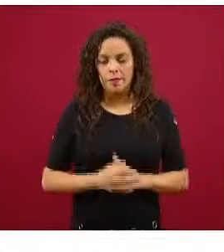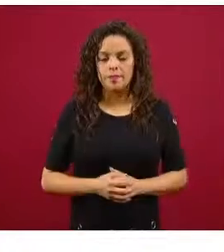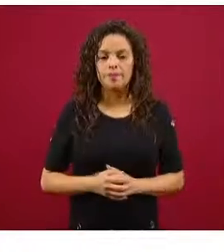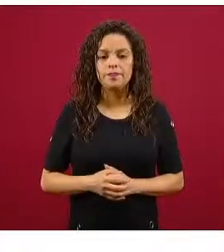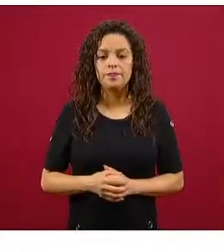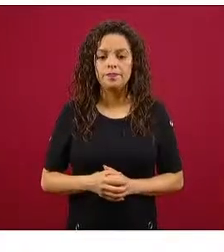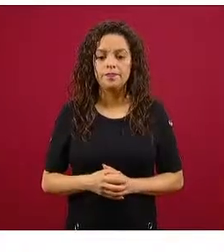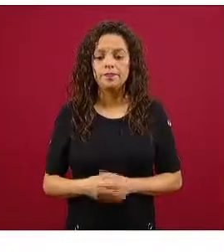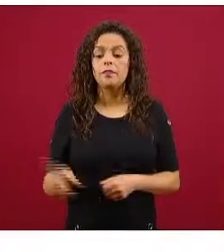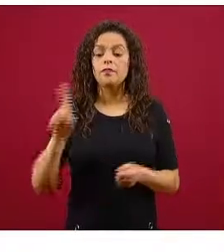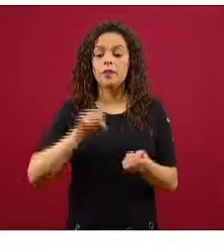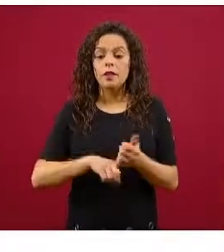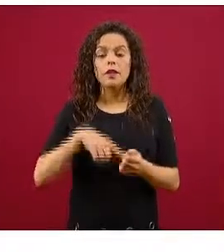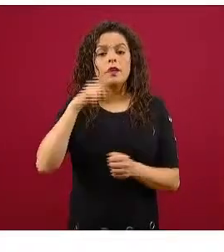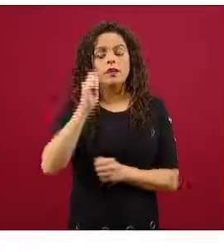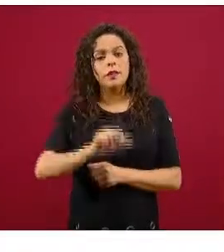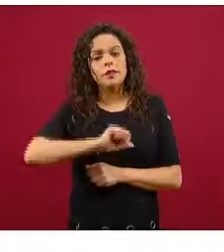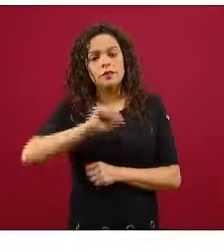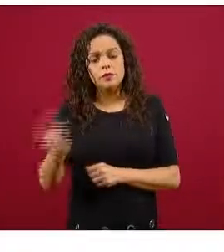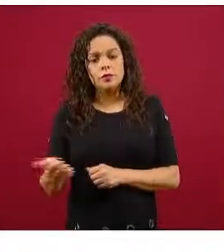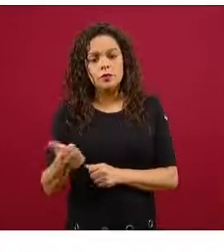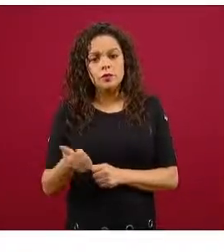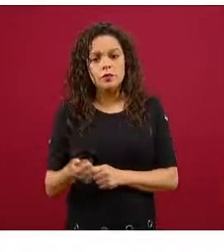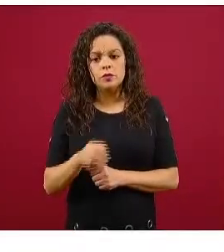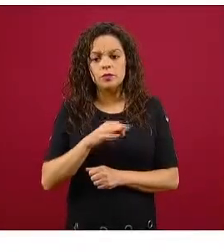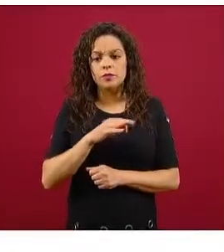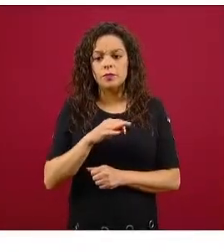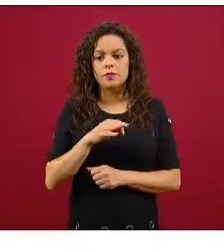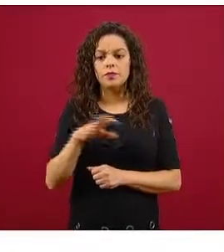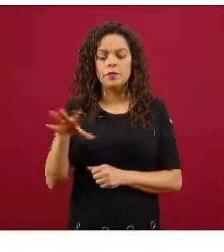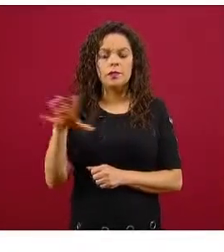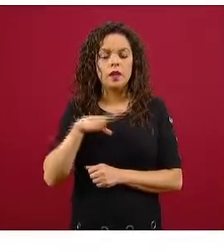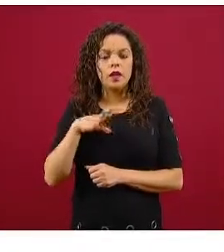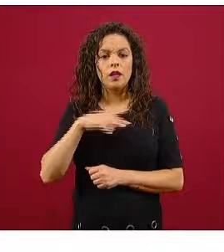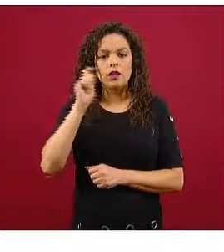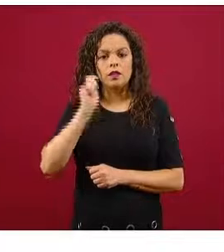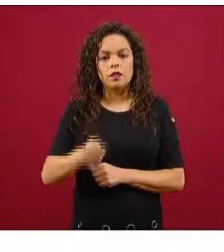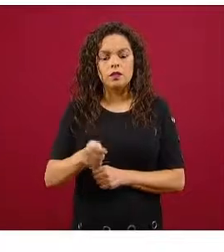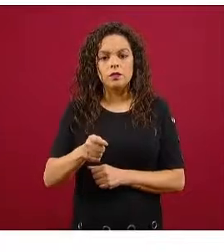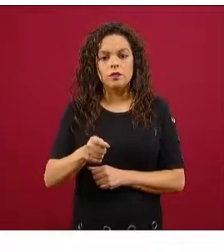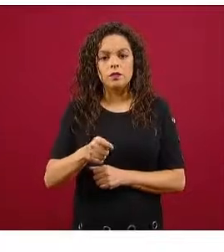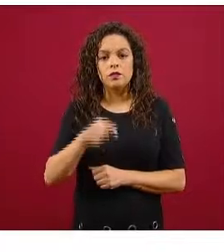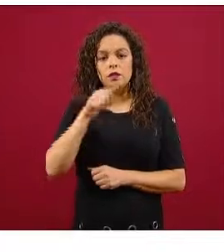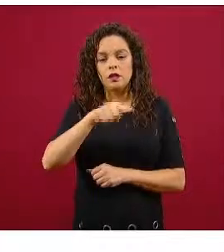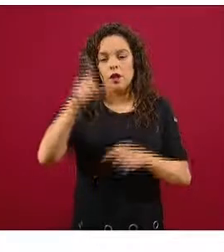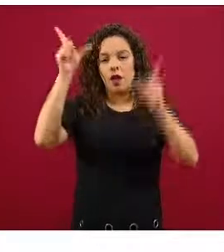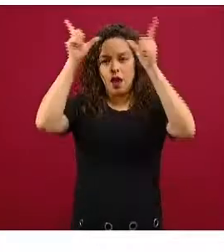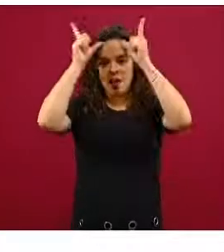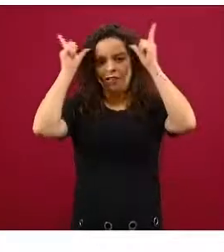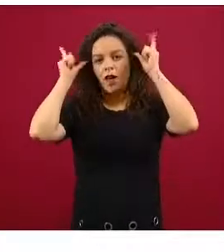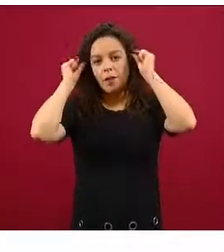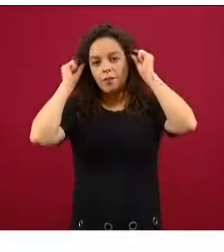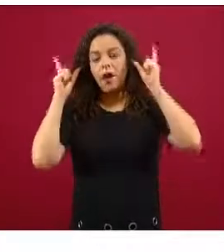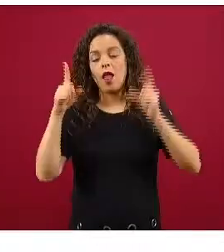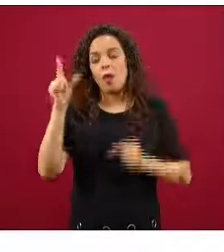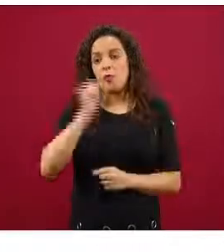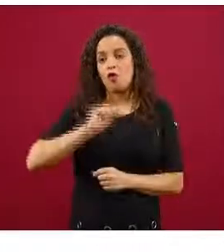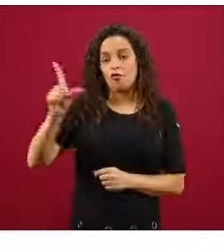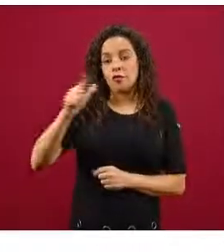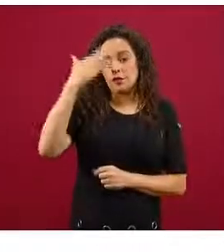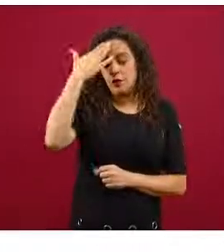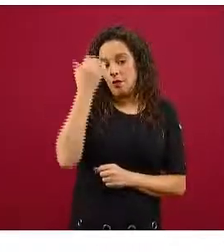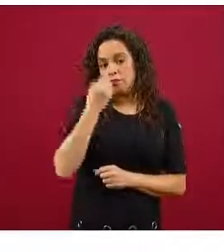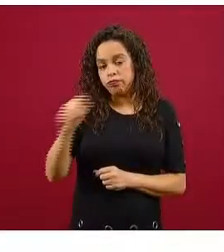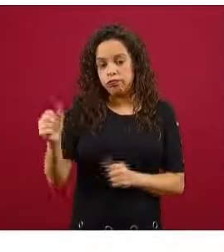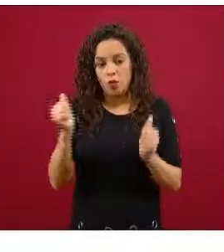la posibilidad de incluir a enfermeras obstetras y parteras profesionales en el continuo de la